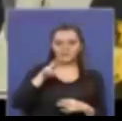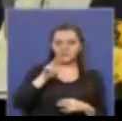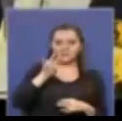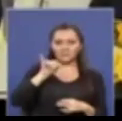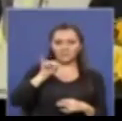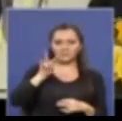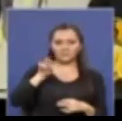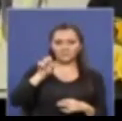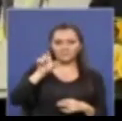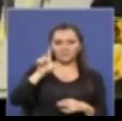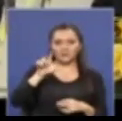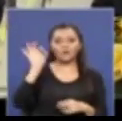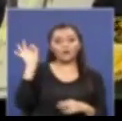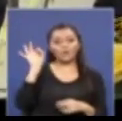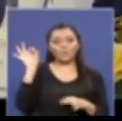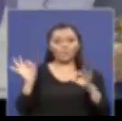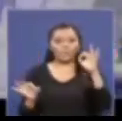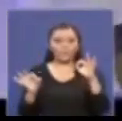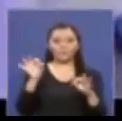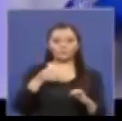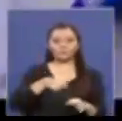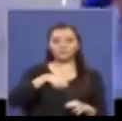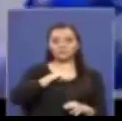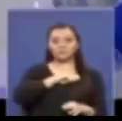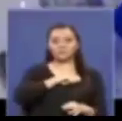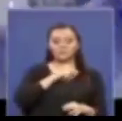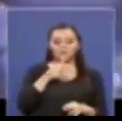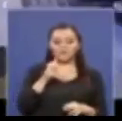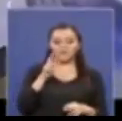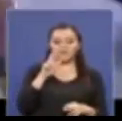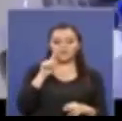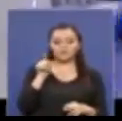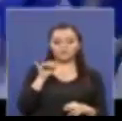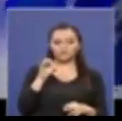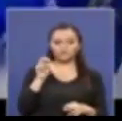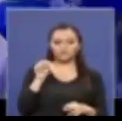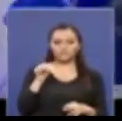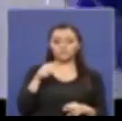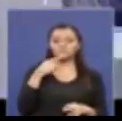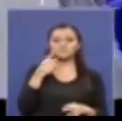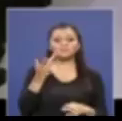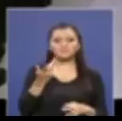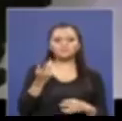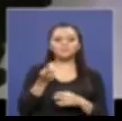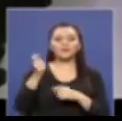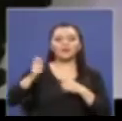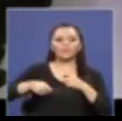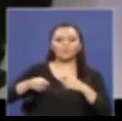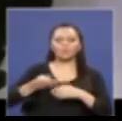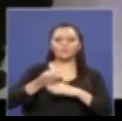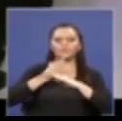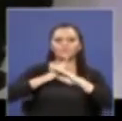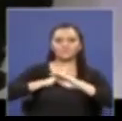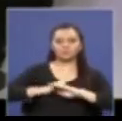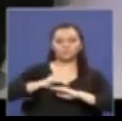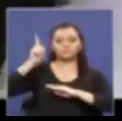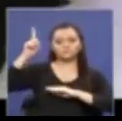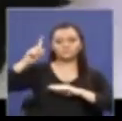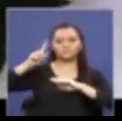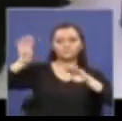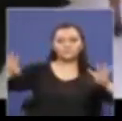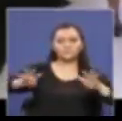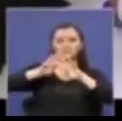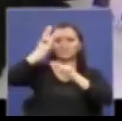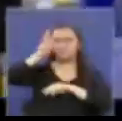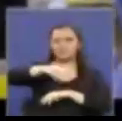juez español Baltasar Garzón, que dicho sea de paso, también es el juez, el abogado defensor de Julian